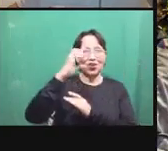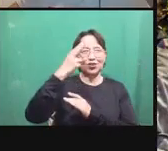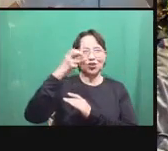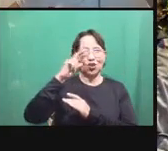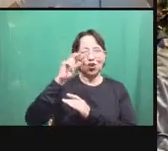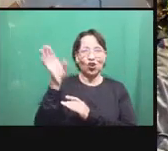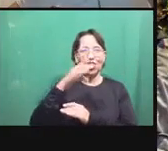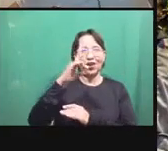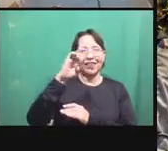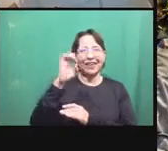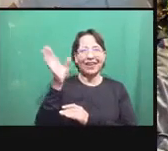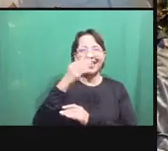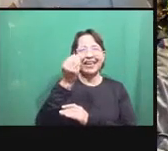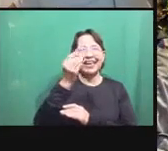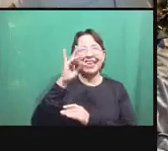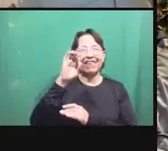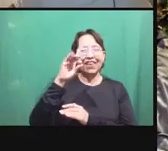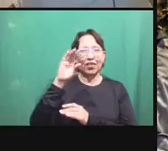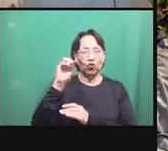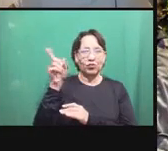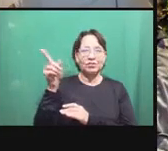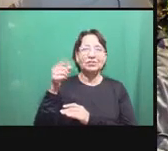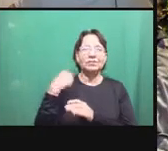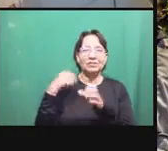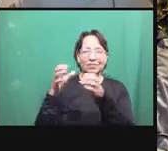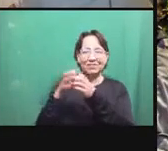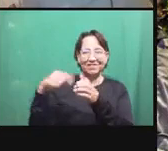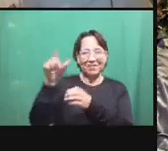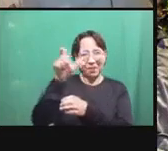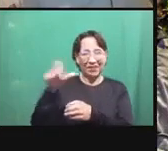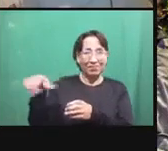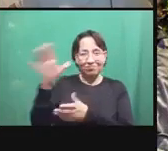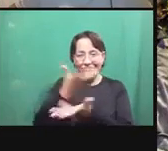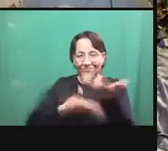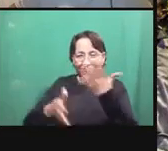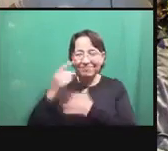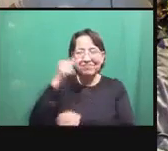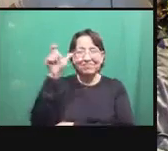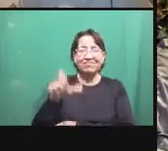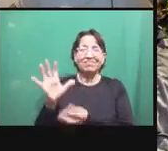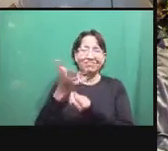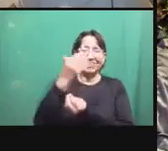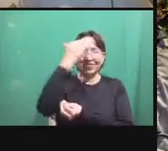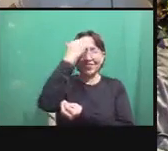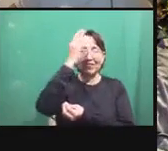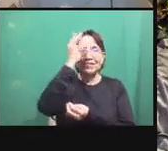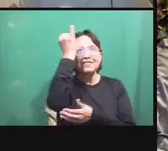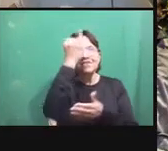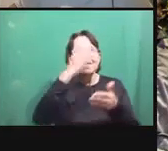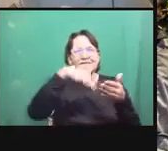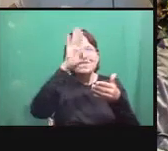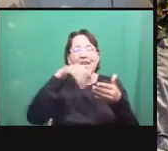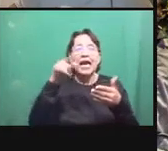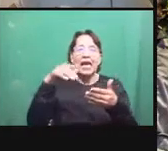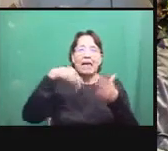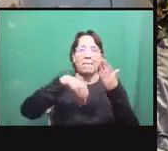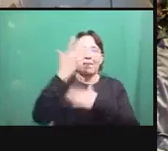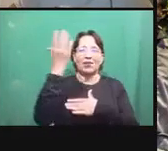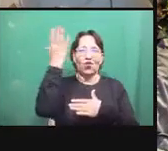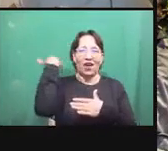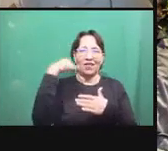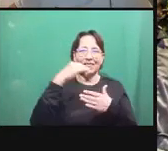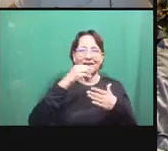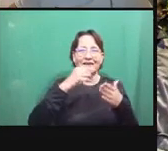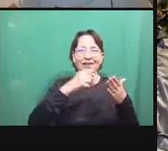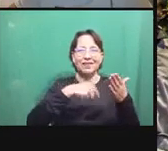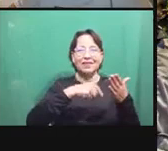2017 hemos podido trabajar con Guache, muralista, artista, una persona que empezó haciendo graffiti ilegal,